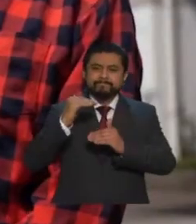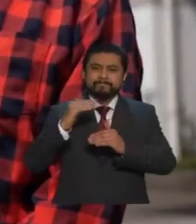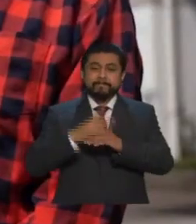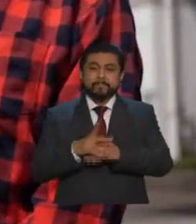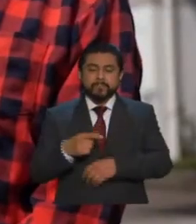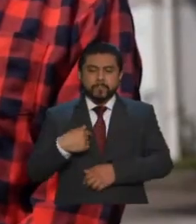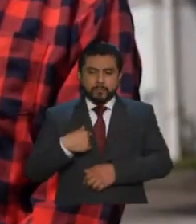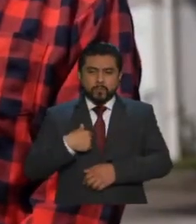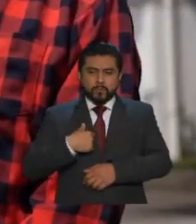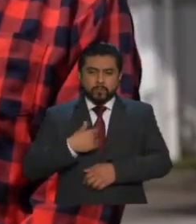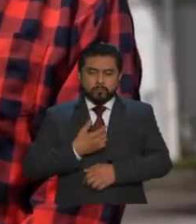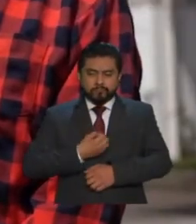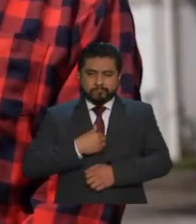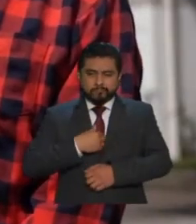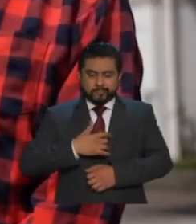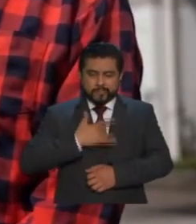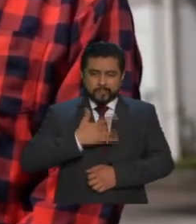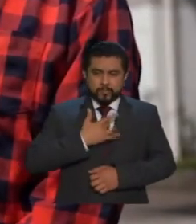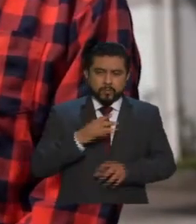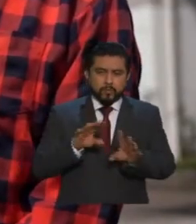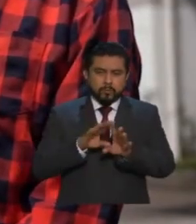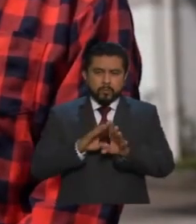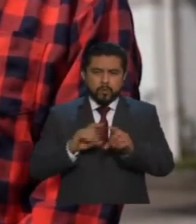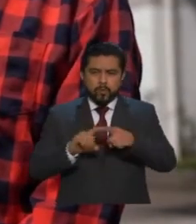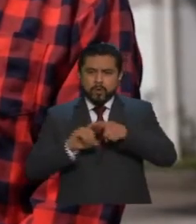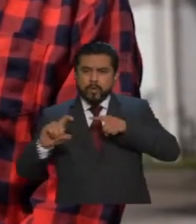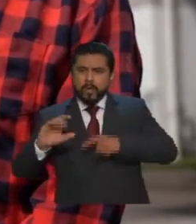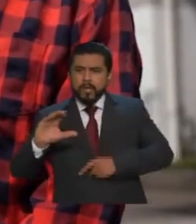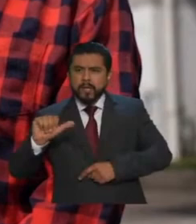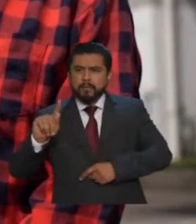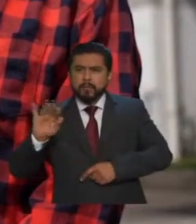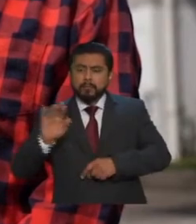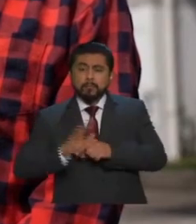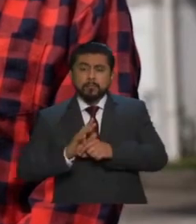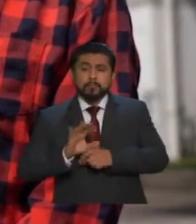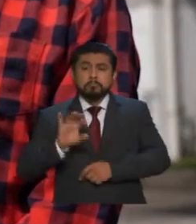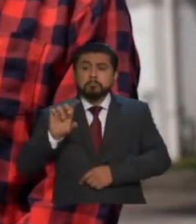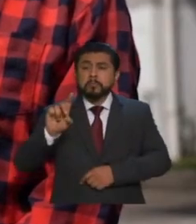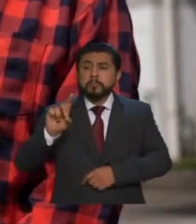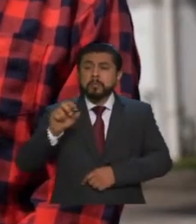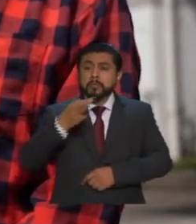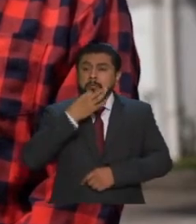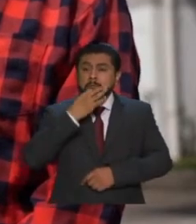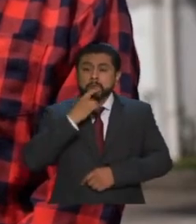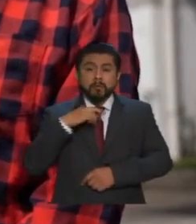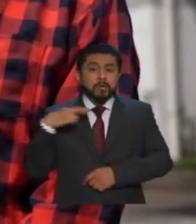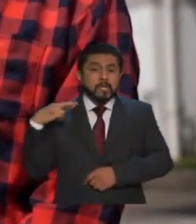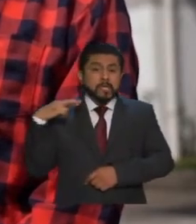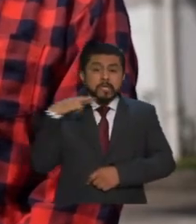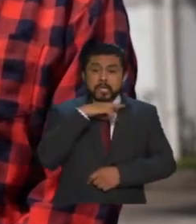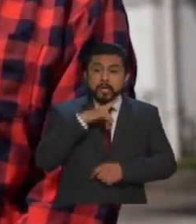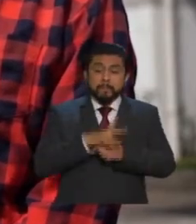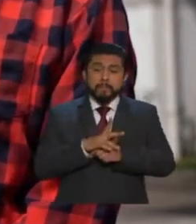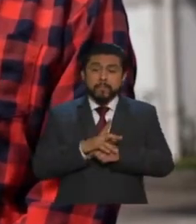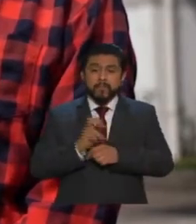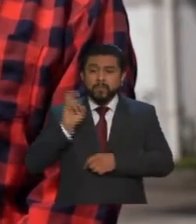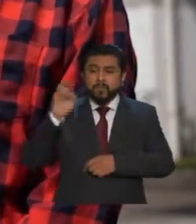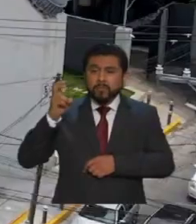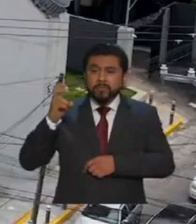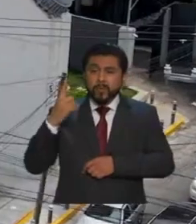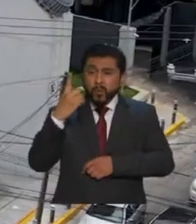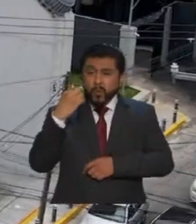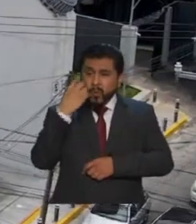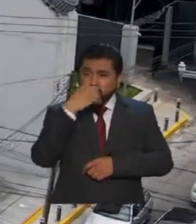mí el cablebús es beneficioso porque en 30 minutos estás en Indios Verdes, lo que en la microbús se hace uno hasta hora y